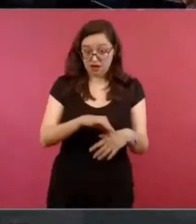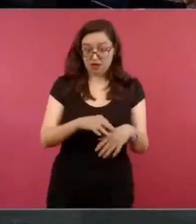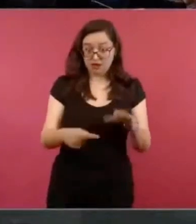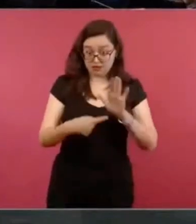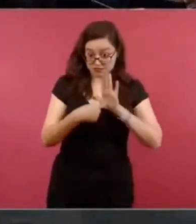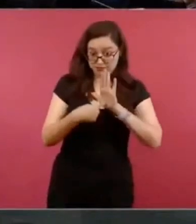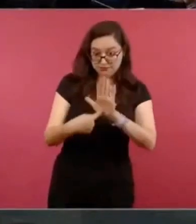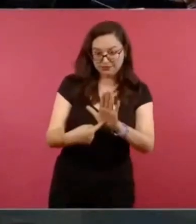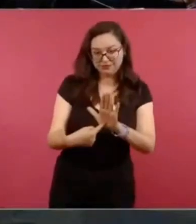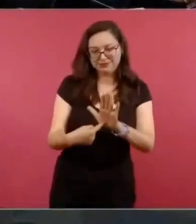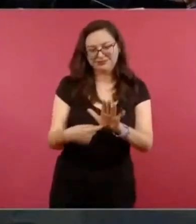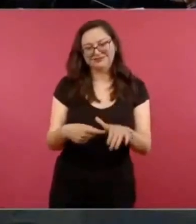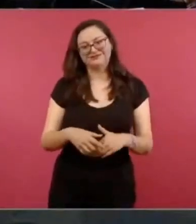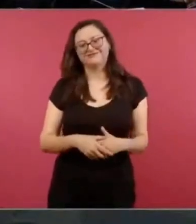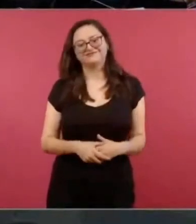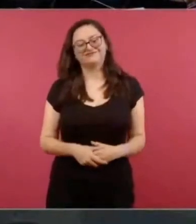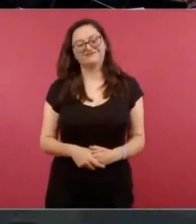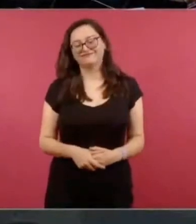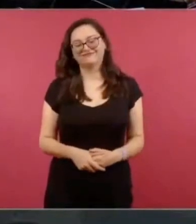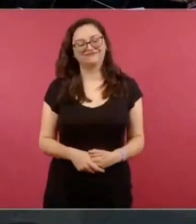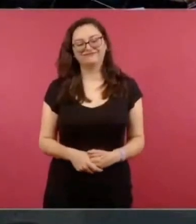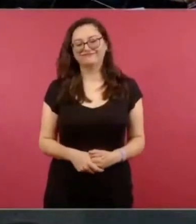y no tengan una tendencia.